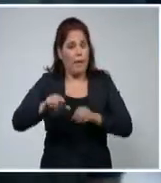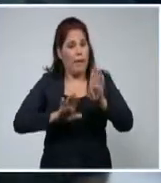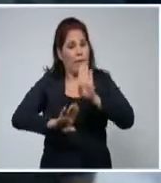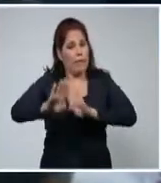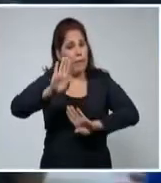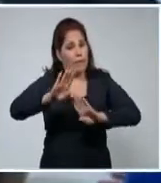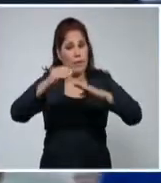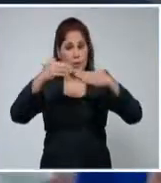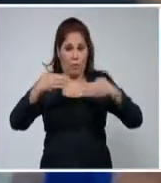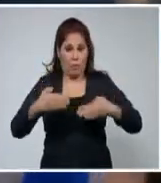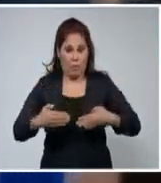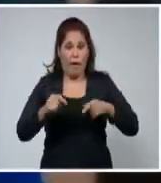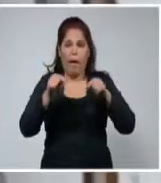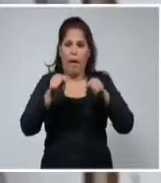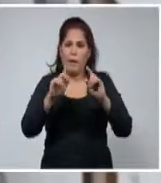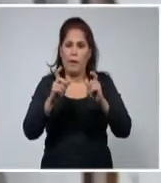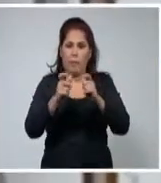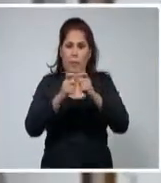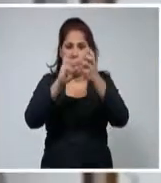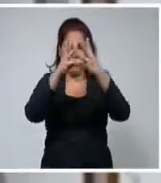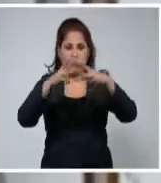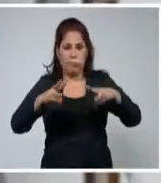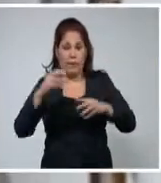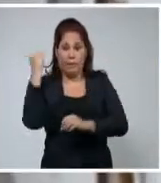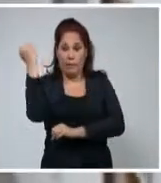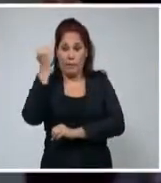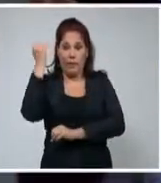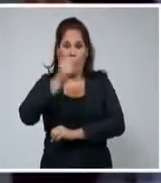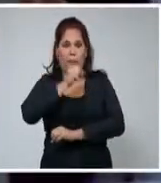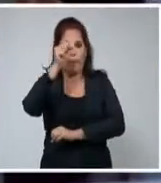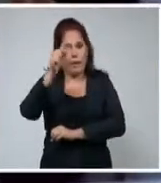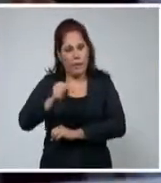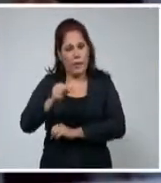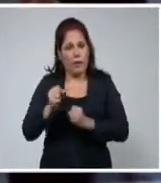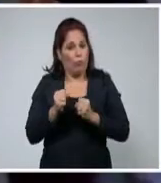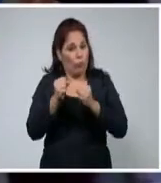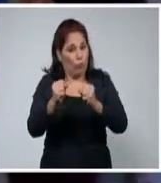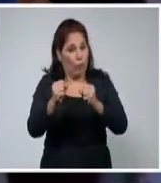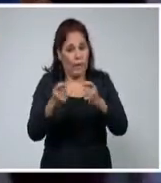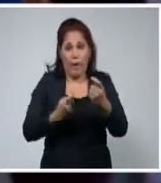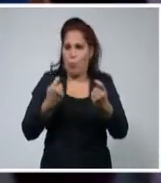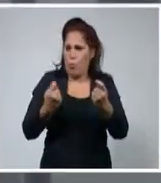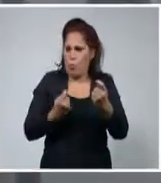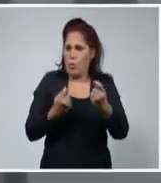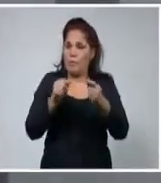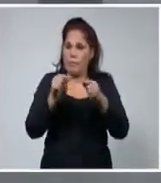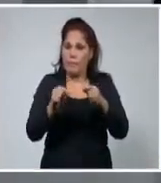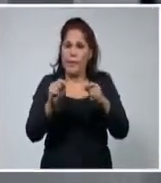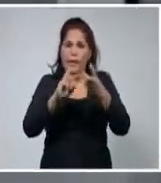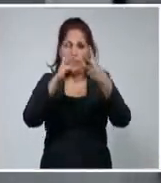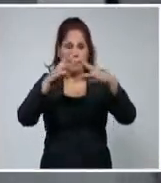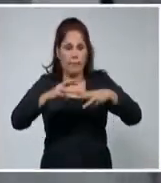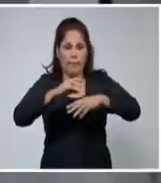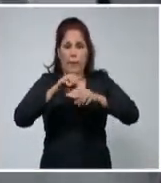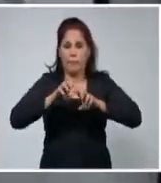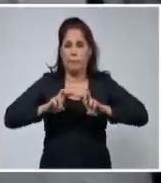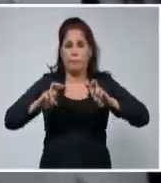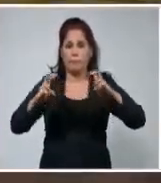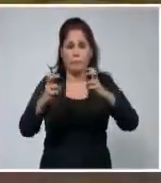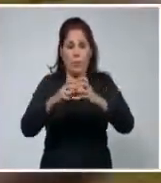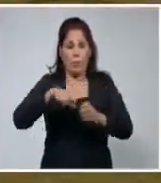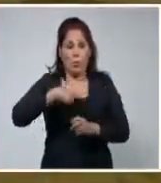Humanidad, se efectuará el Encuentro Virtual Internacional Periodistas en Resistencia y un panel virtual internacional sobre cultura y